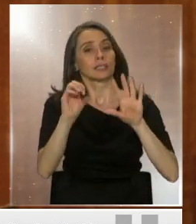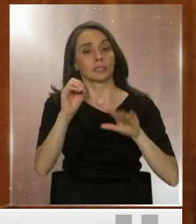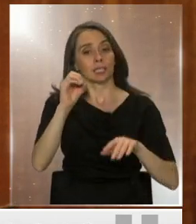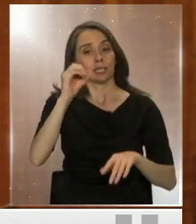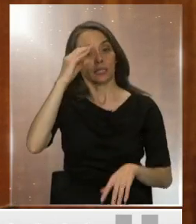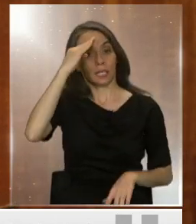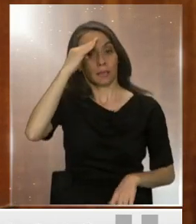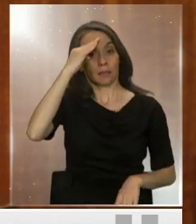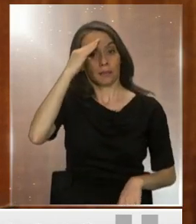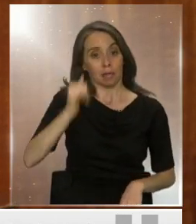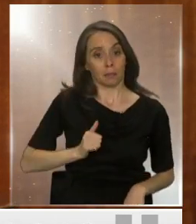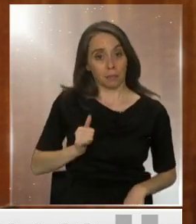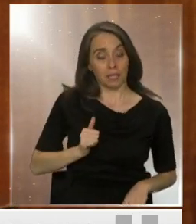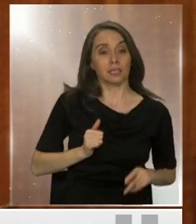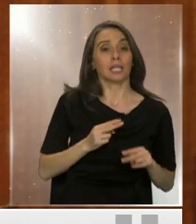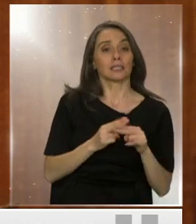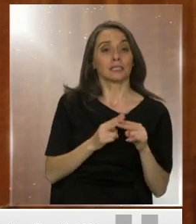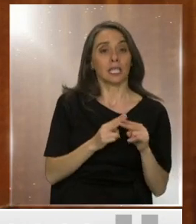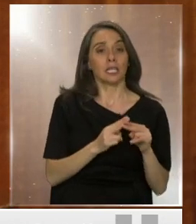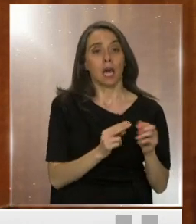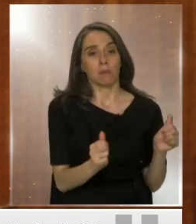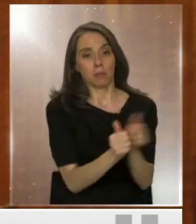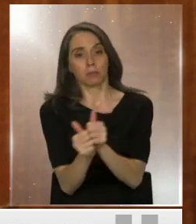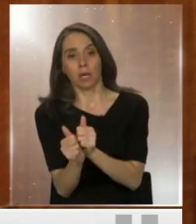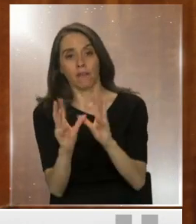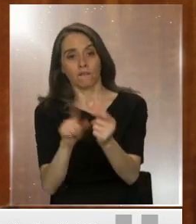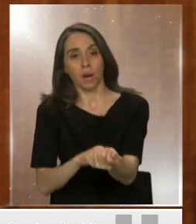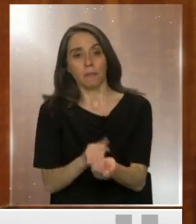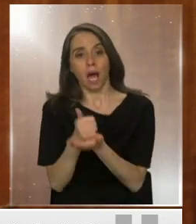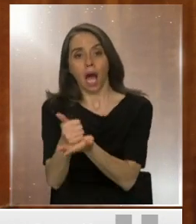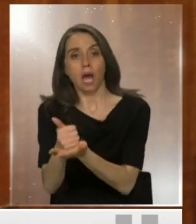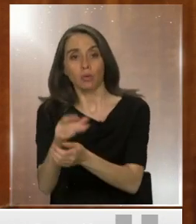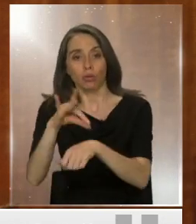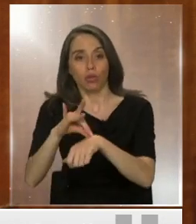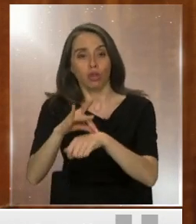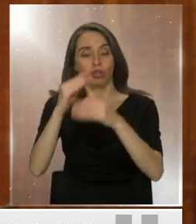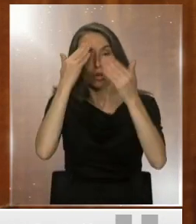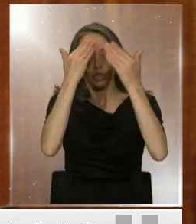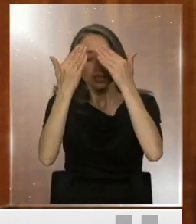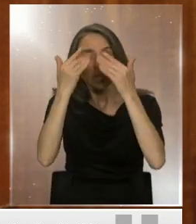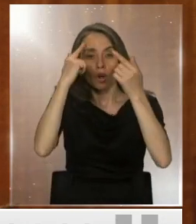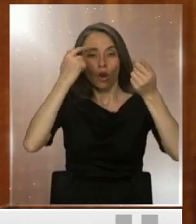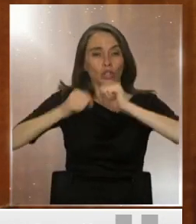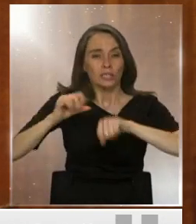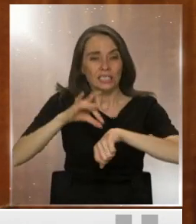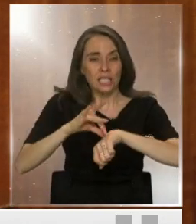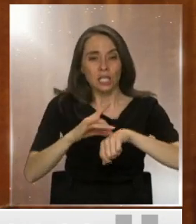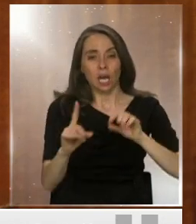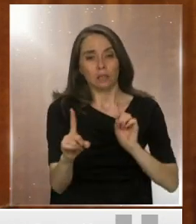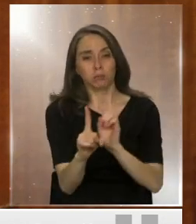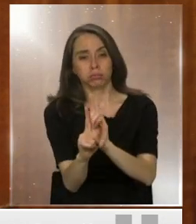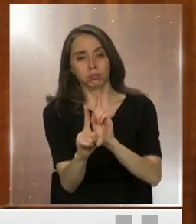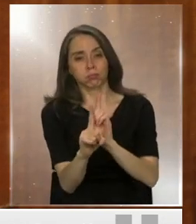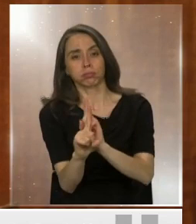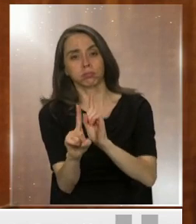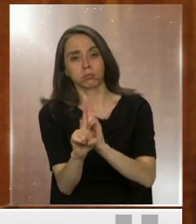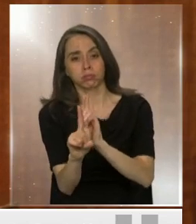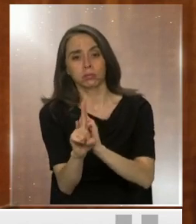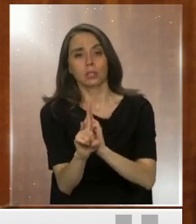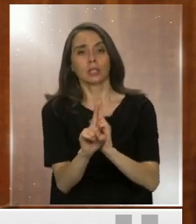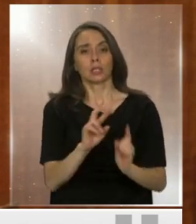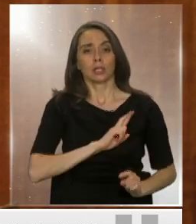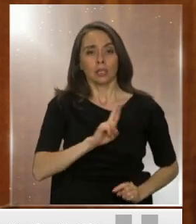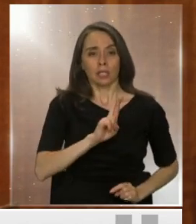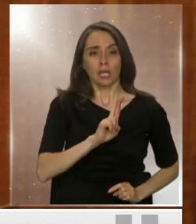están de enlace que están con la familia en forma permanente ayuda médica psiquiatra básico psicólogo también ayuda a la